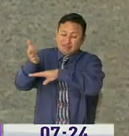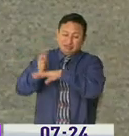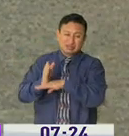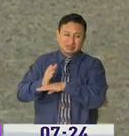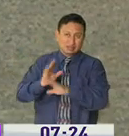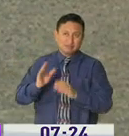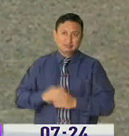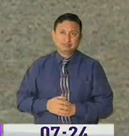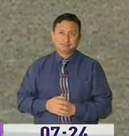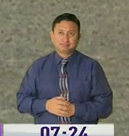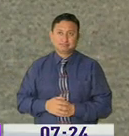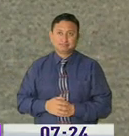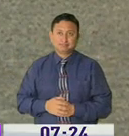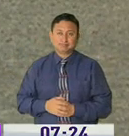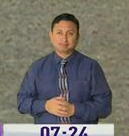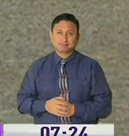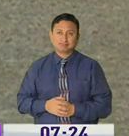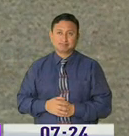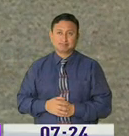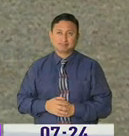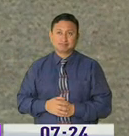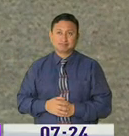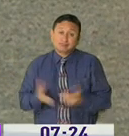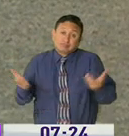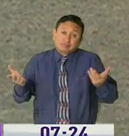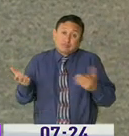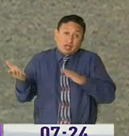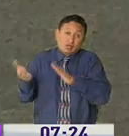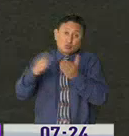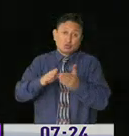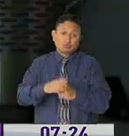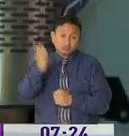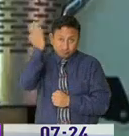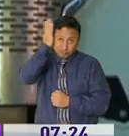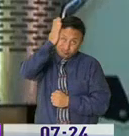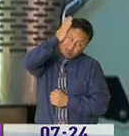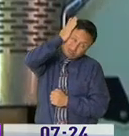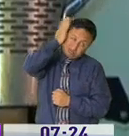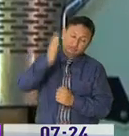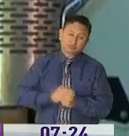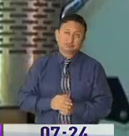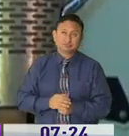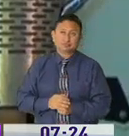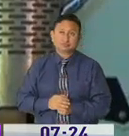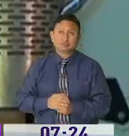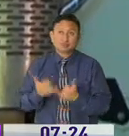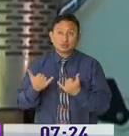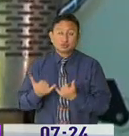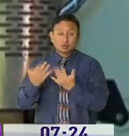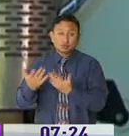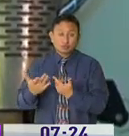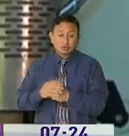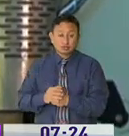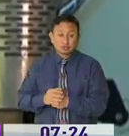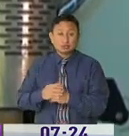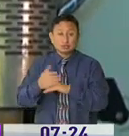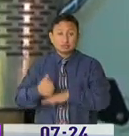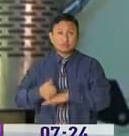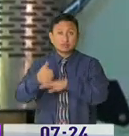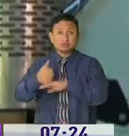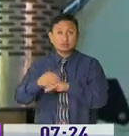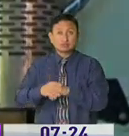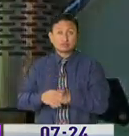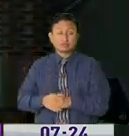para... Y ya pues ahí le aplastó la cabeza. De su parte, aún estamos a la espera de un pronunciamiento de la empresa Urbaseo, quien